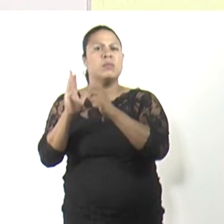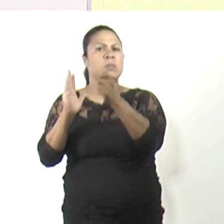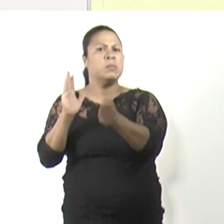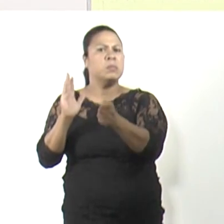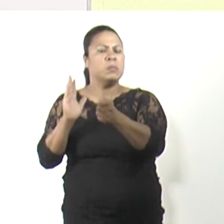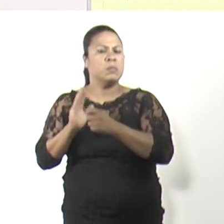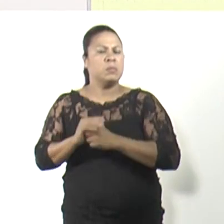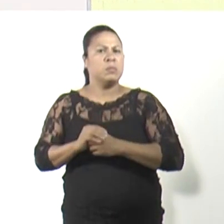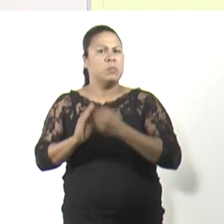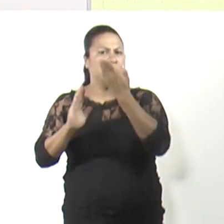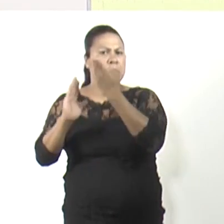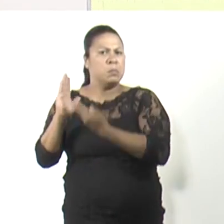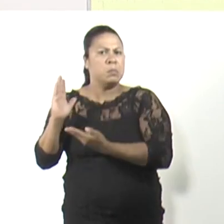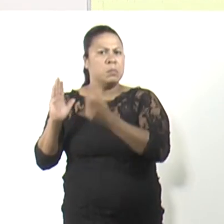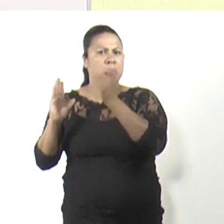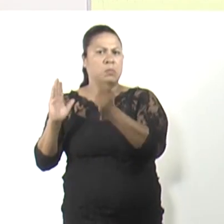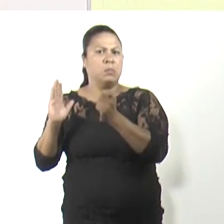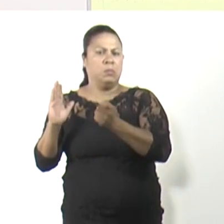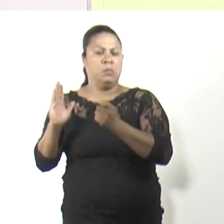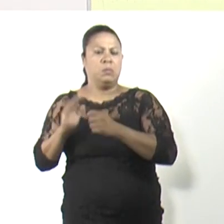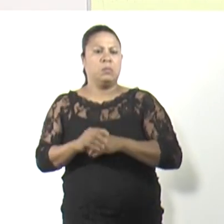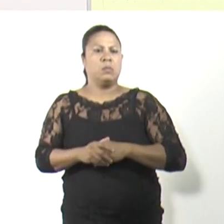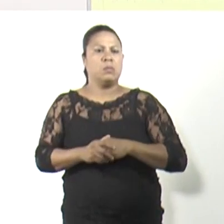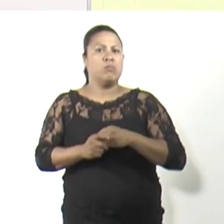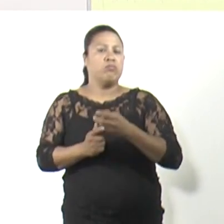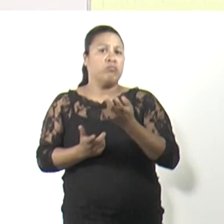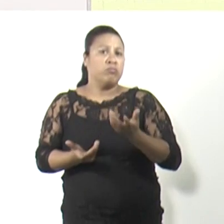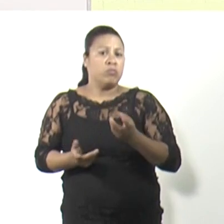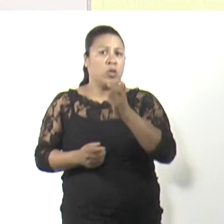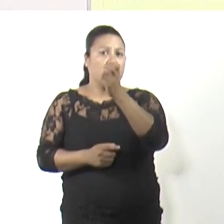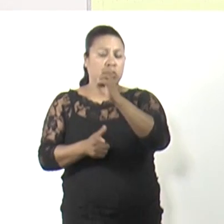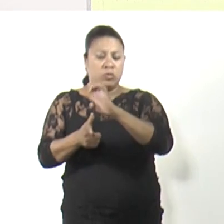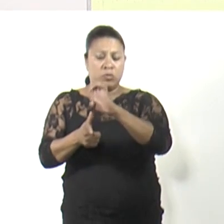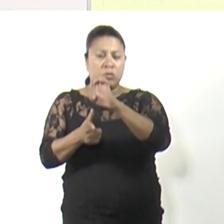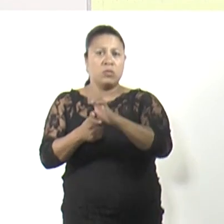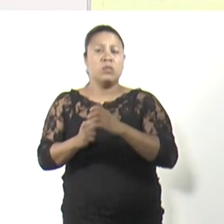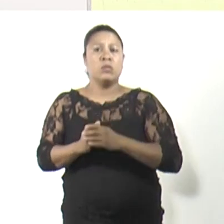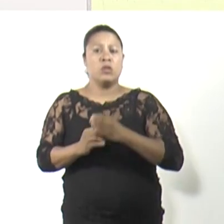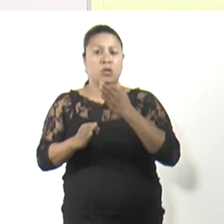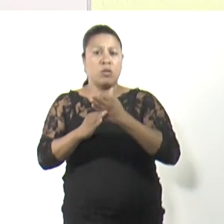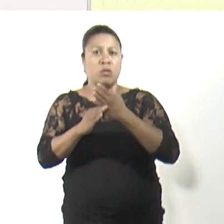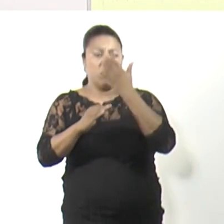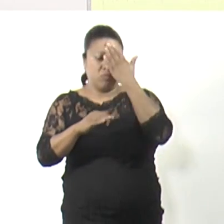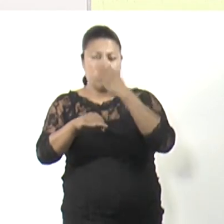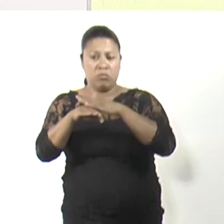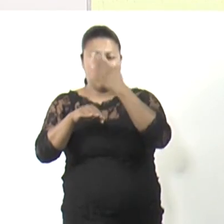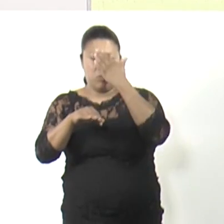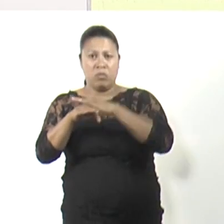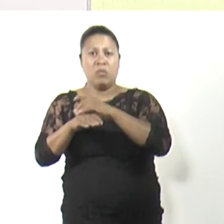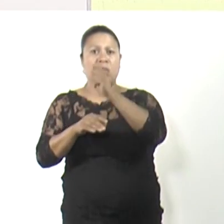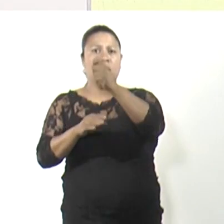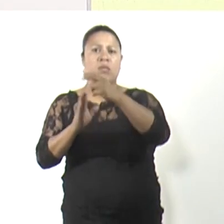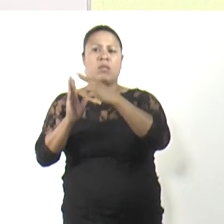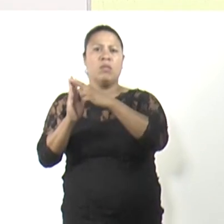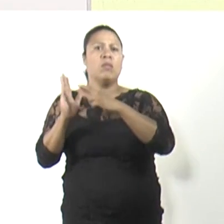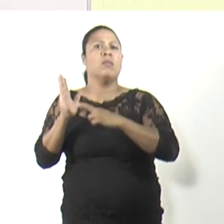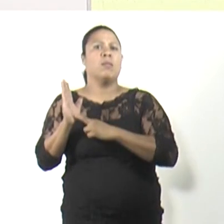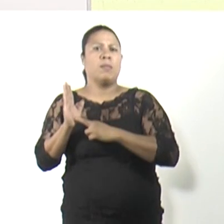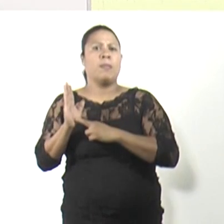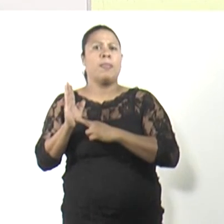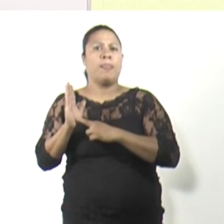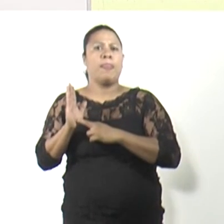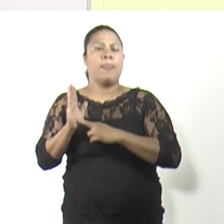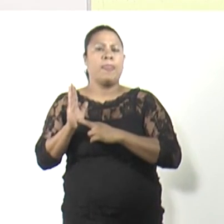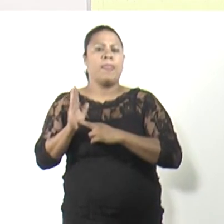¿Sí? Entonces, ello, teniendo en cuenta la definición de estos